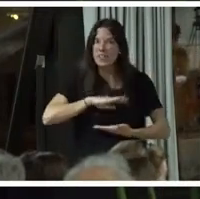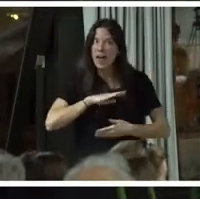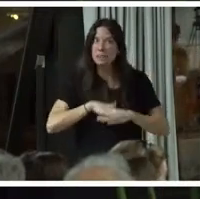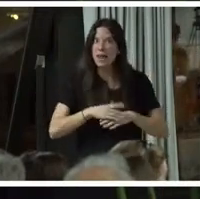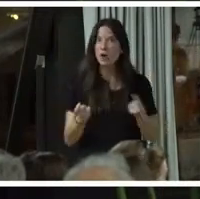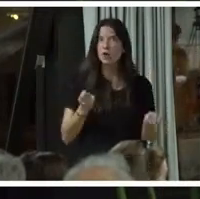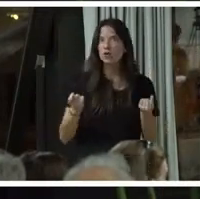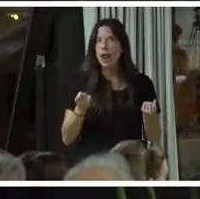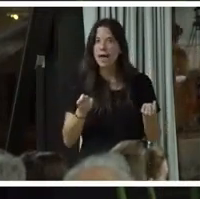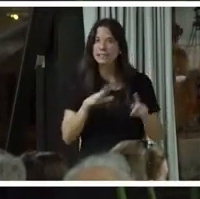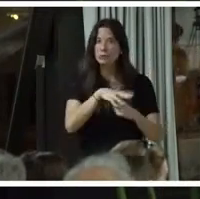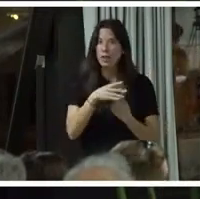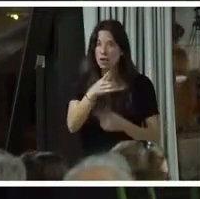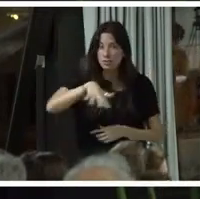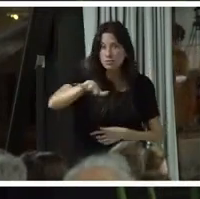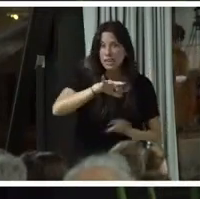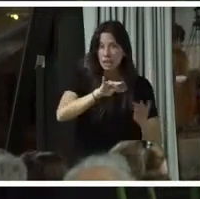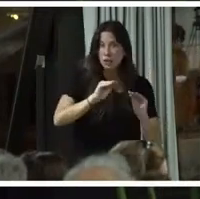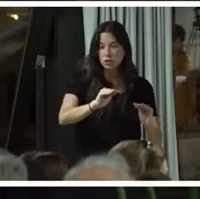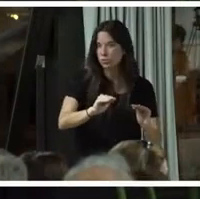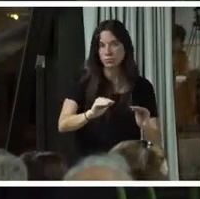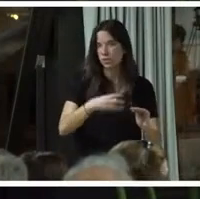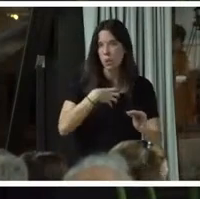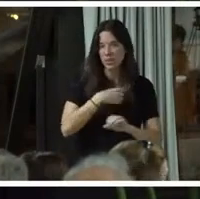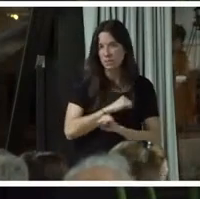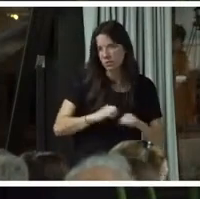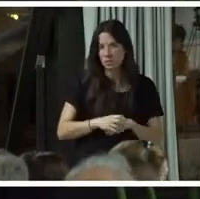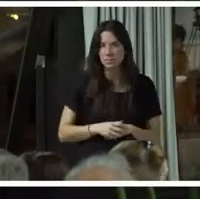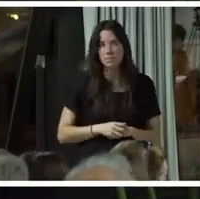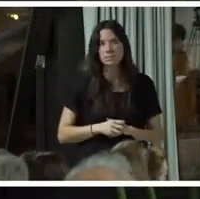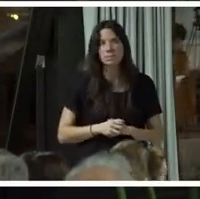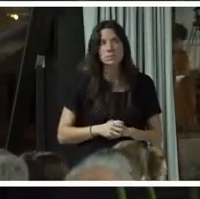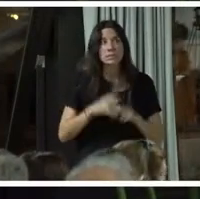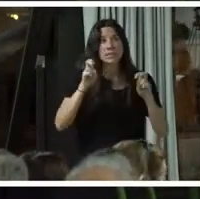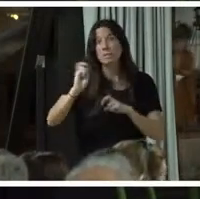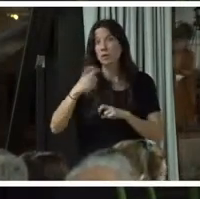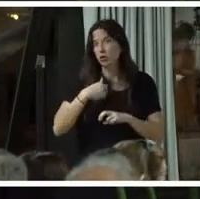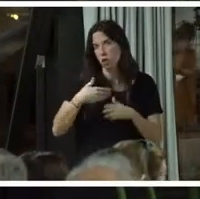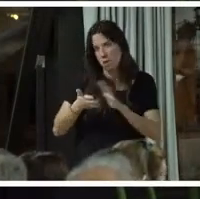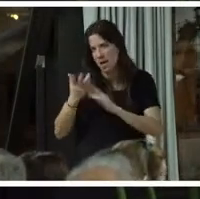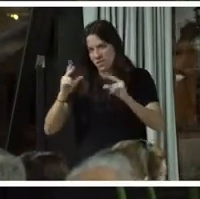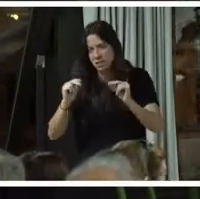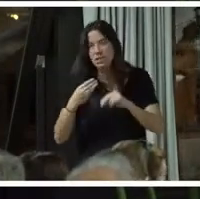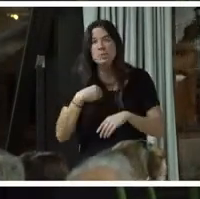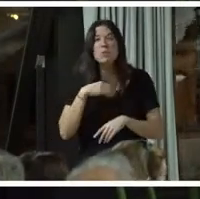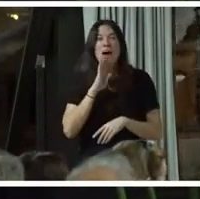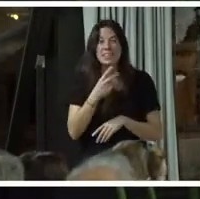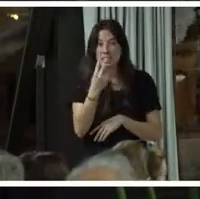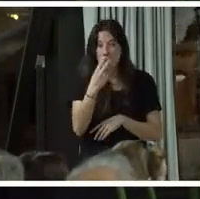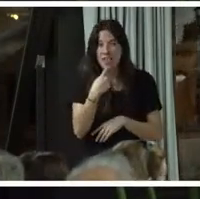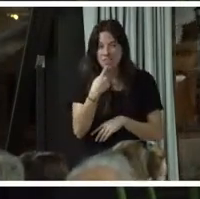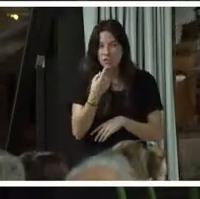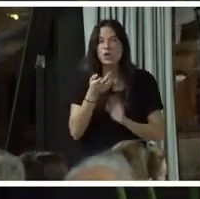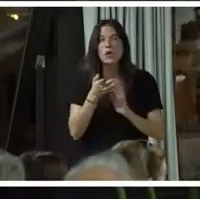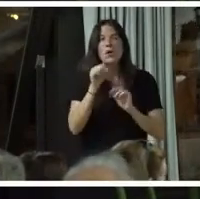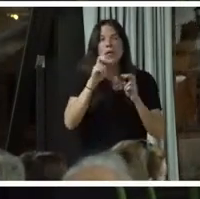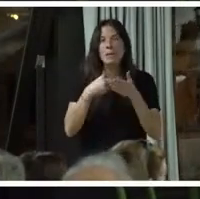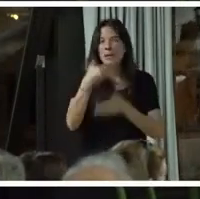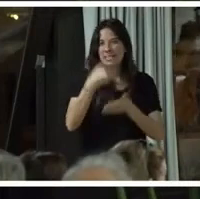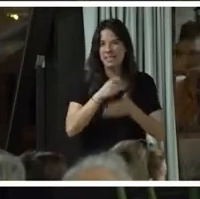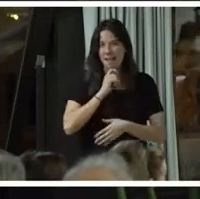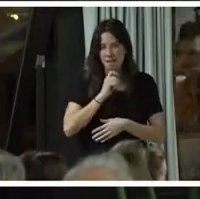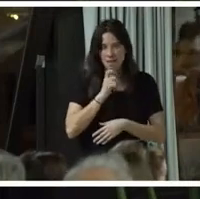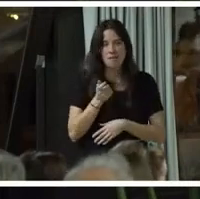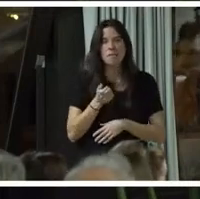para controlar la totalidad de su territorio eh la otra cuestión y termino lo que ha planteado jone de la prensa